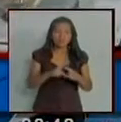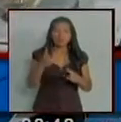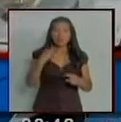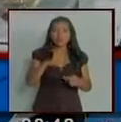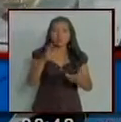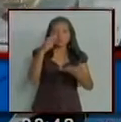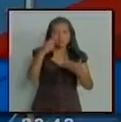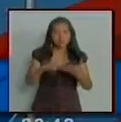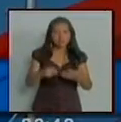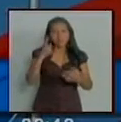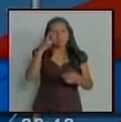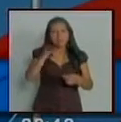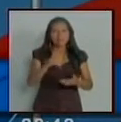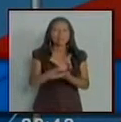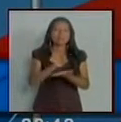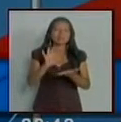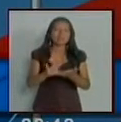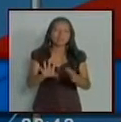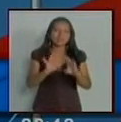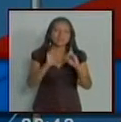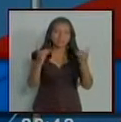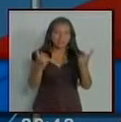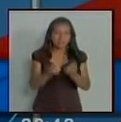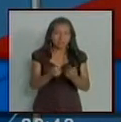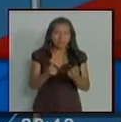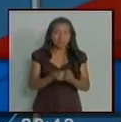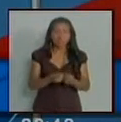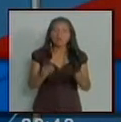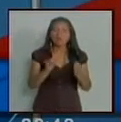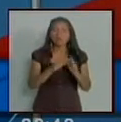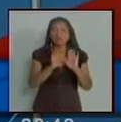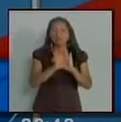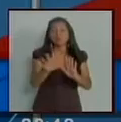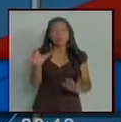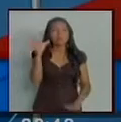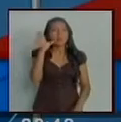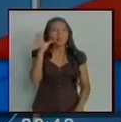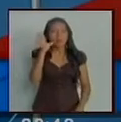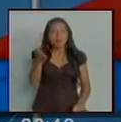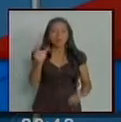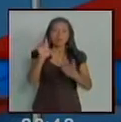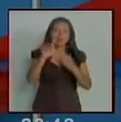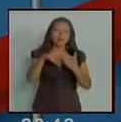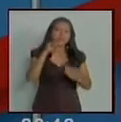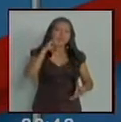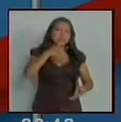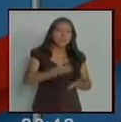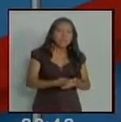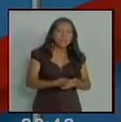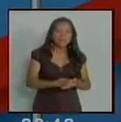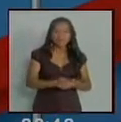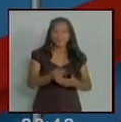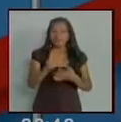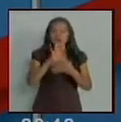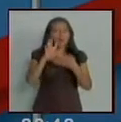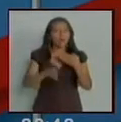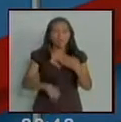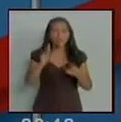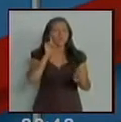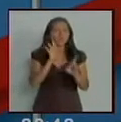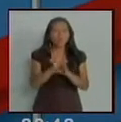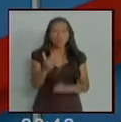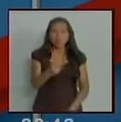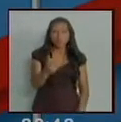la calificación de discapacidad para el departamento, donde viene la mamá, viene la hija con total cofosis,